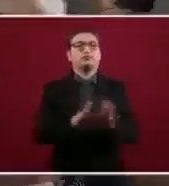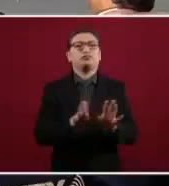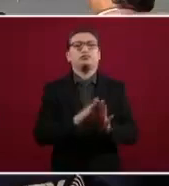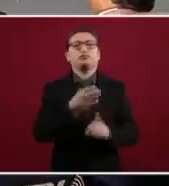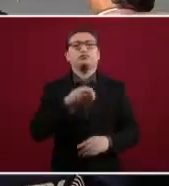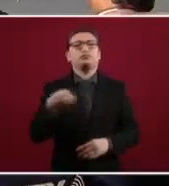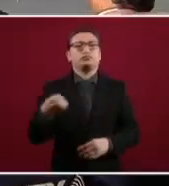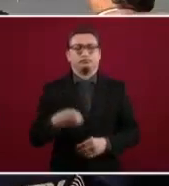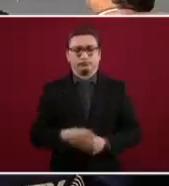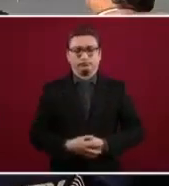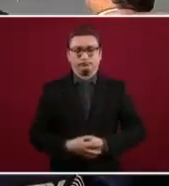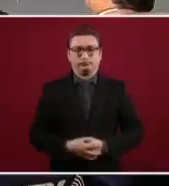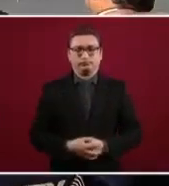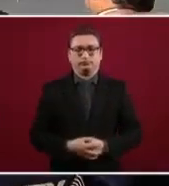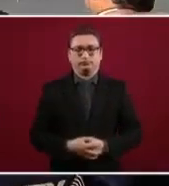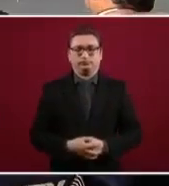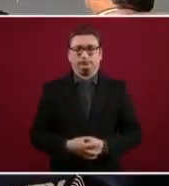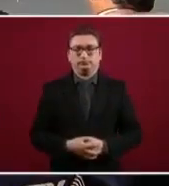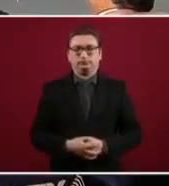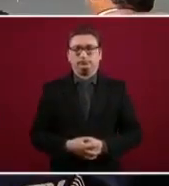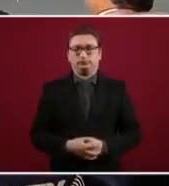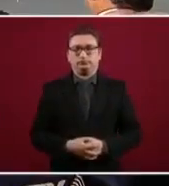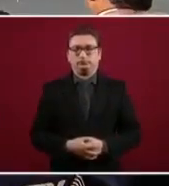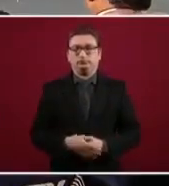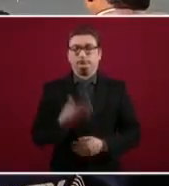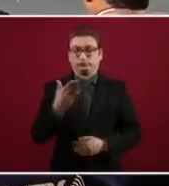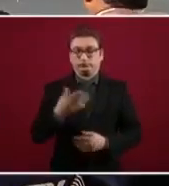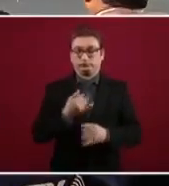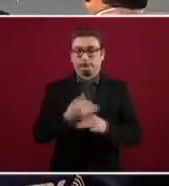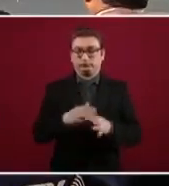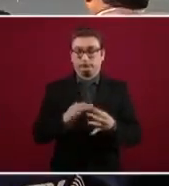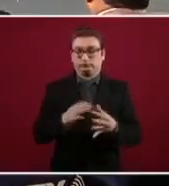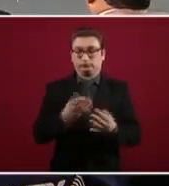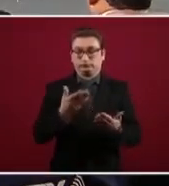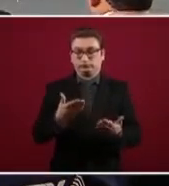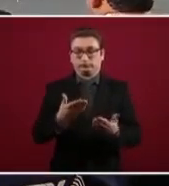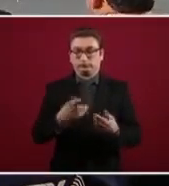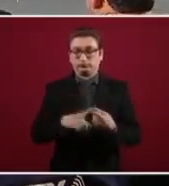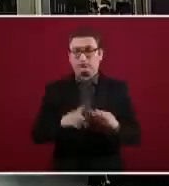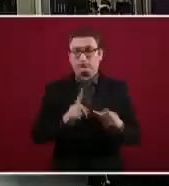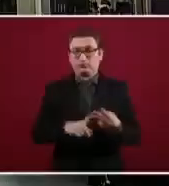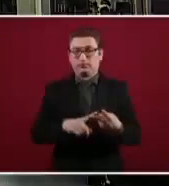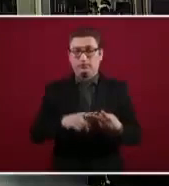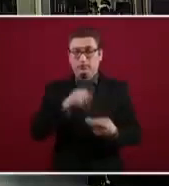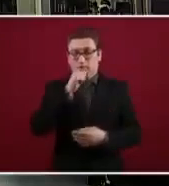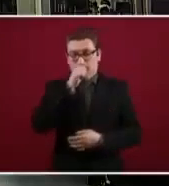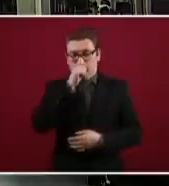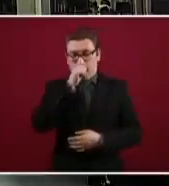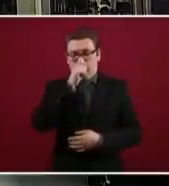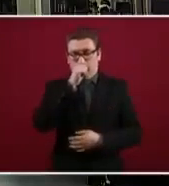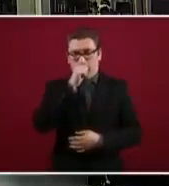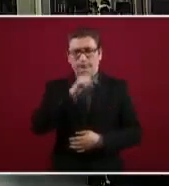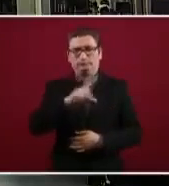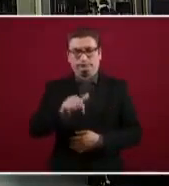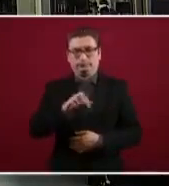sí gracias pues pueden informarse son lo primero y luego ricardo